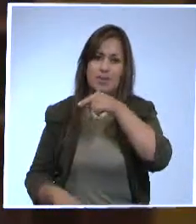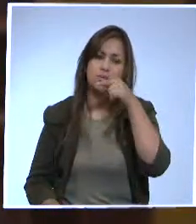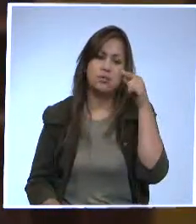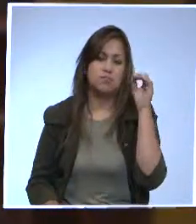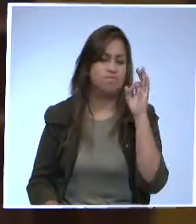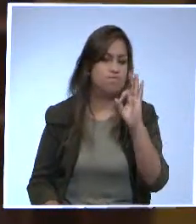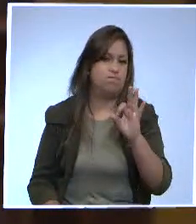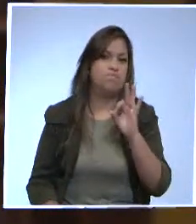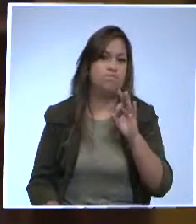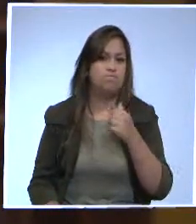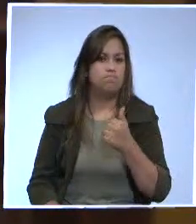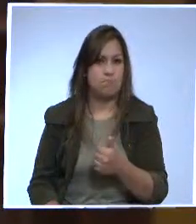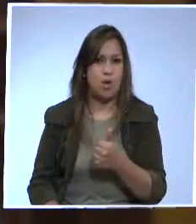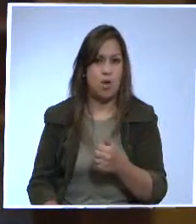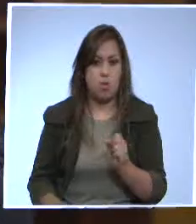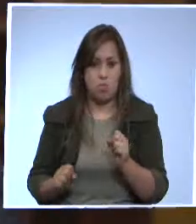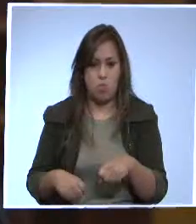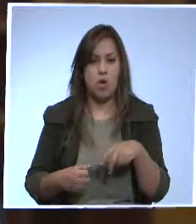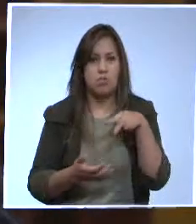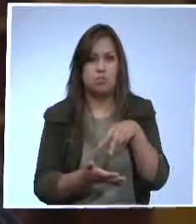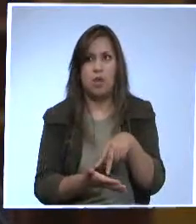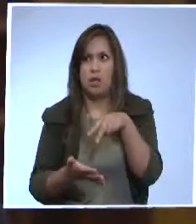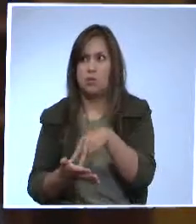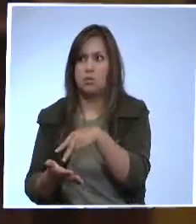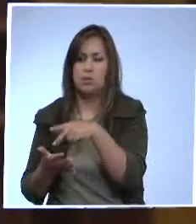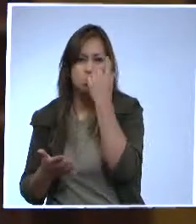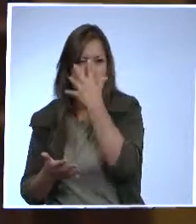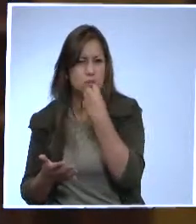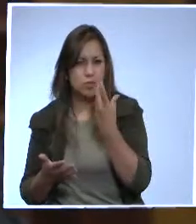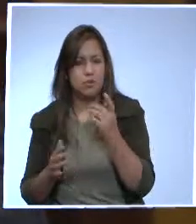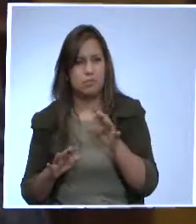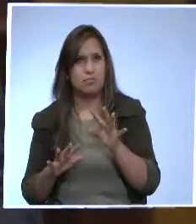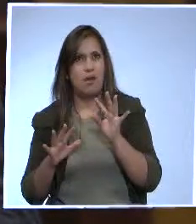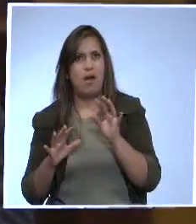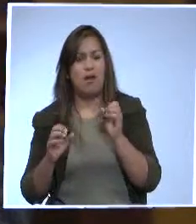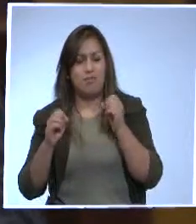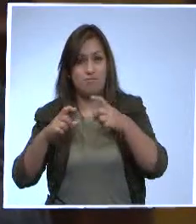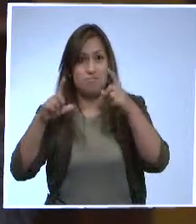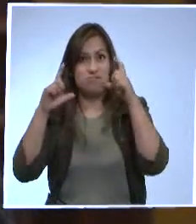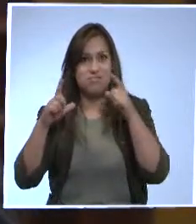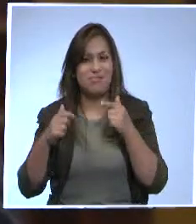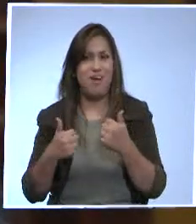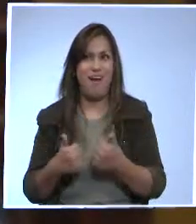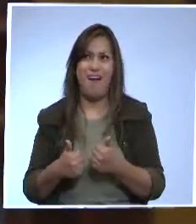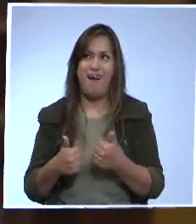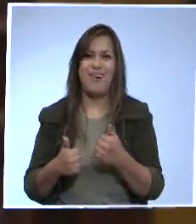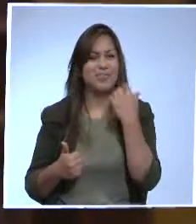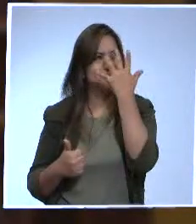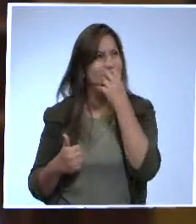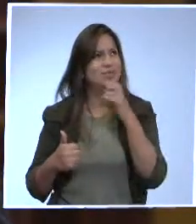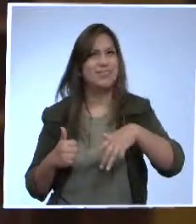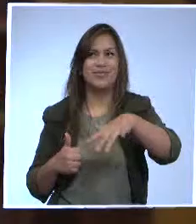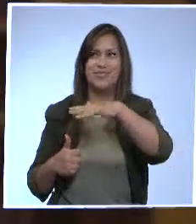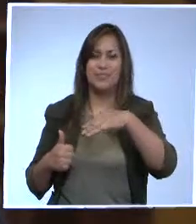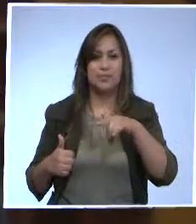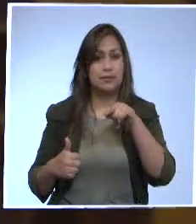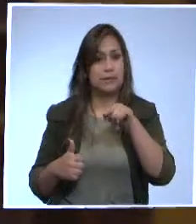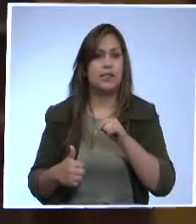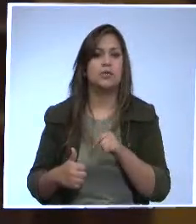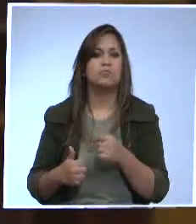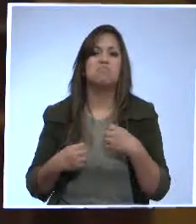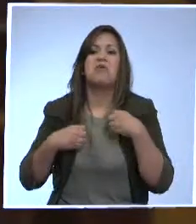expresión como les digo van a ser unas paradas muy llamativas muy bonitas y que van a adornar el entorno y además van a ser muy útiles para los